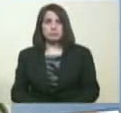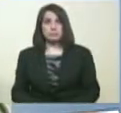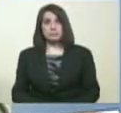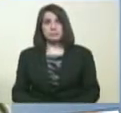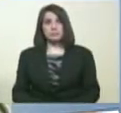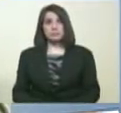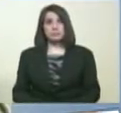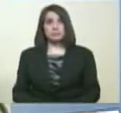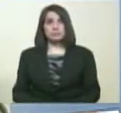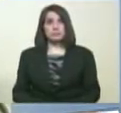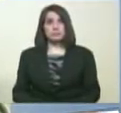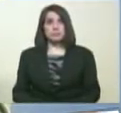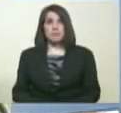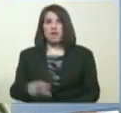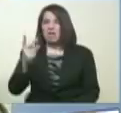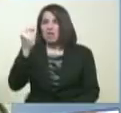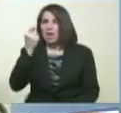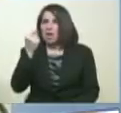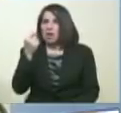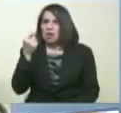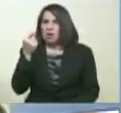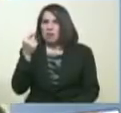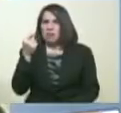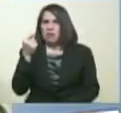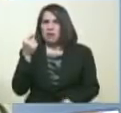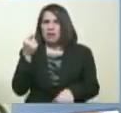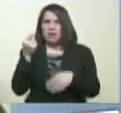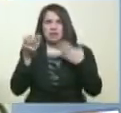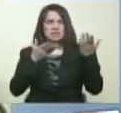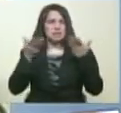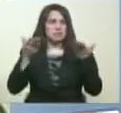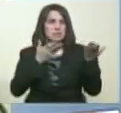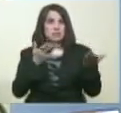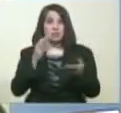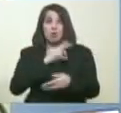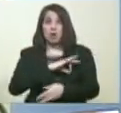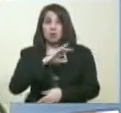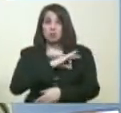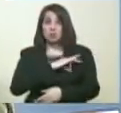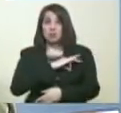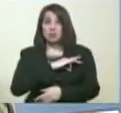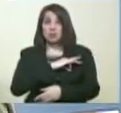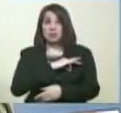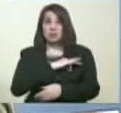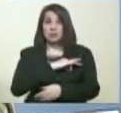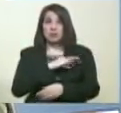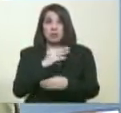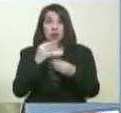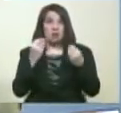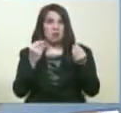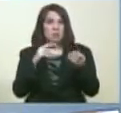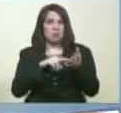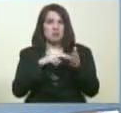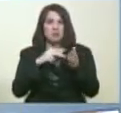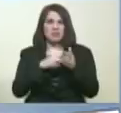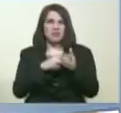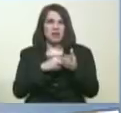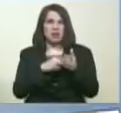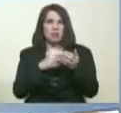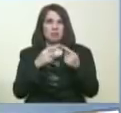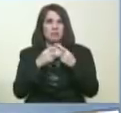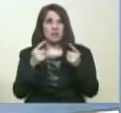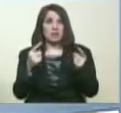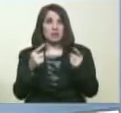economía al servicio de la sociedad, la economía al servicio del pueblo, un